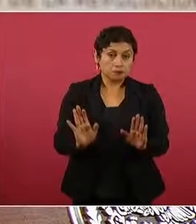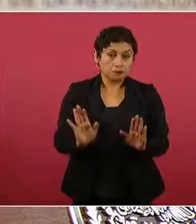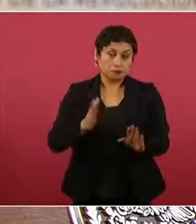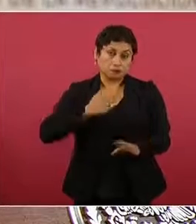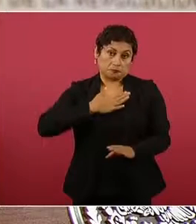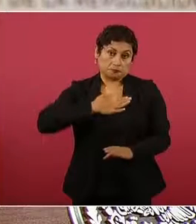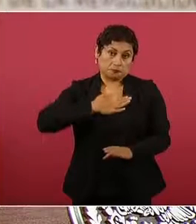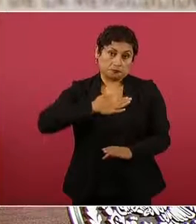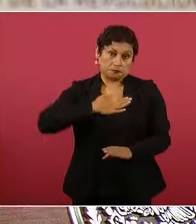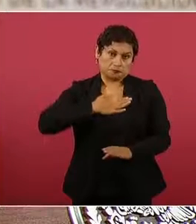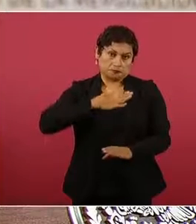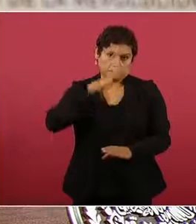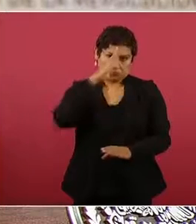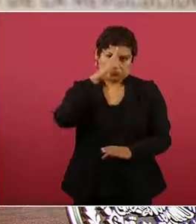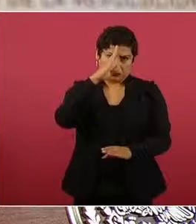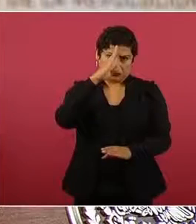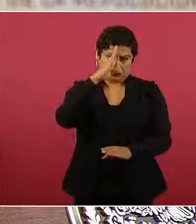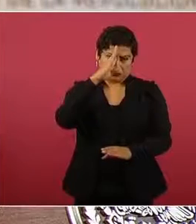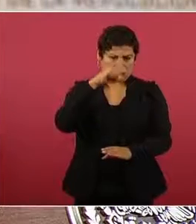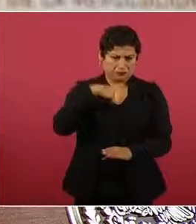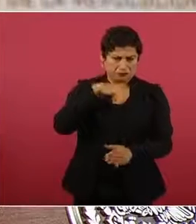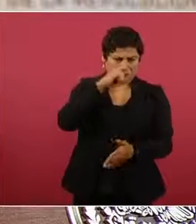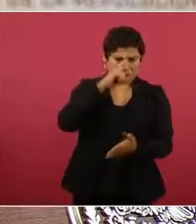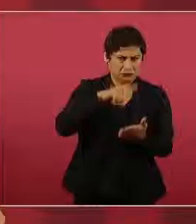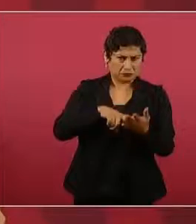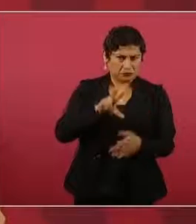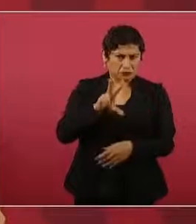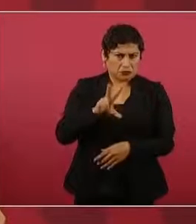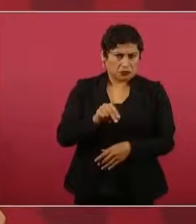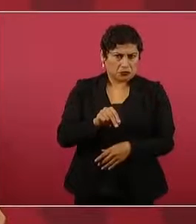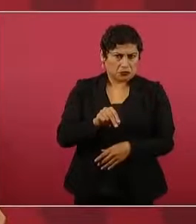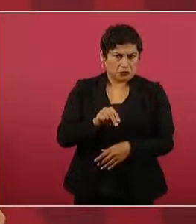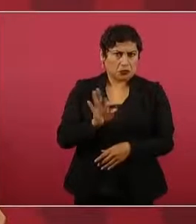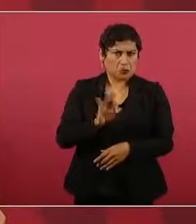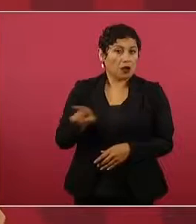pienso que no, porque me lo hubiesen dicho.